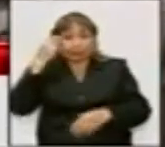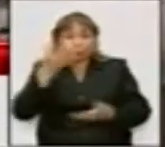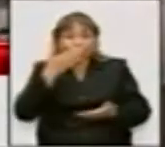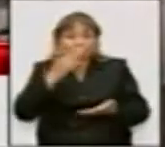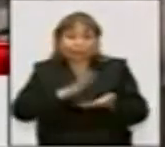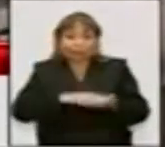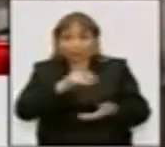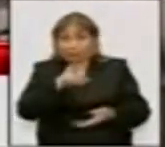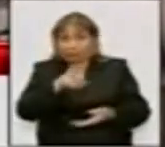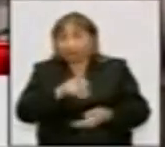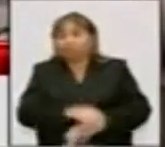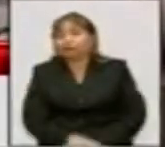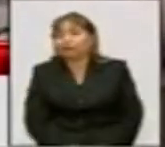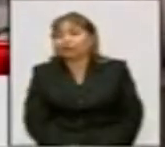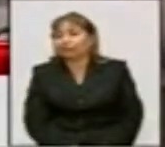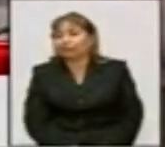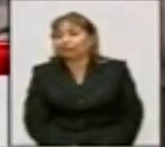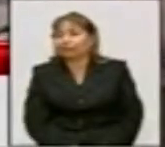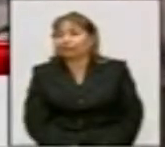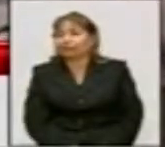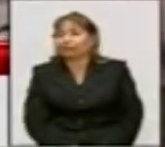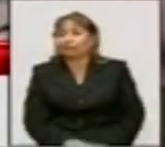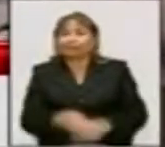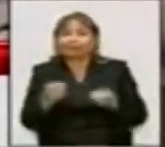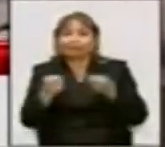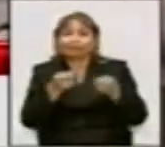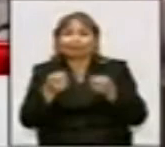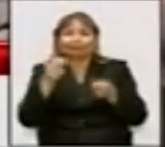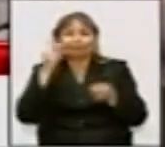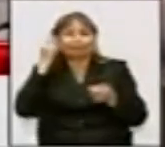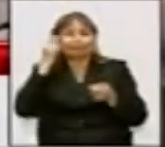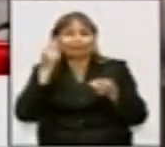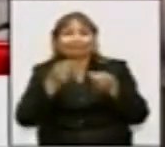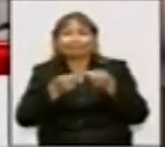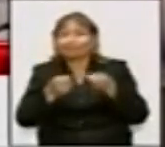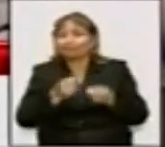no entonces eso es eso es control político exportación